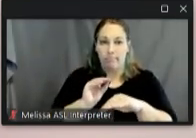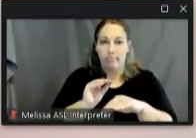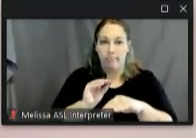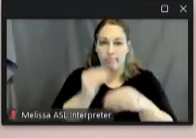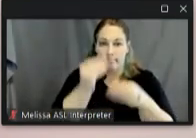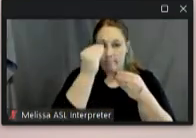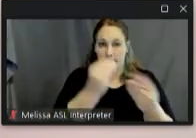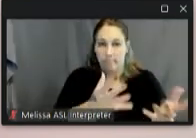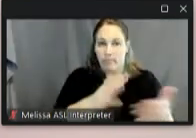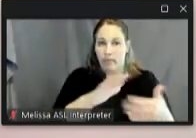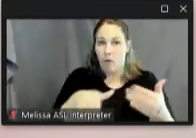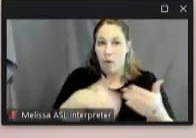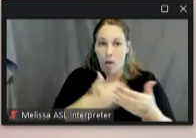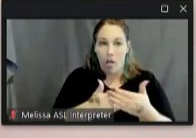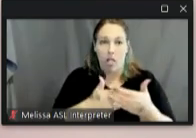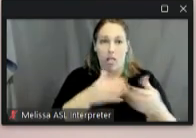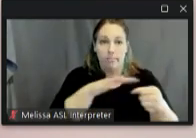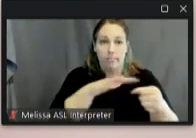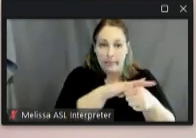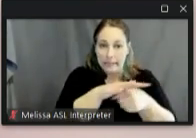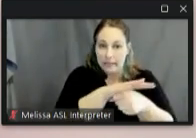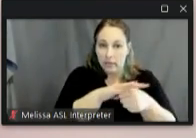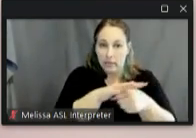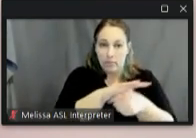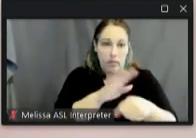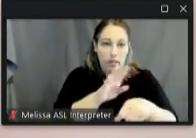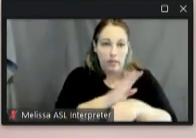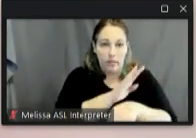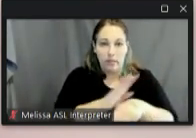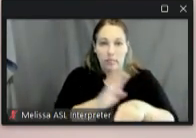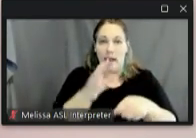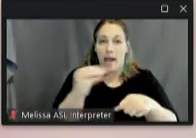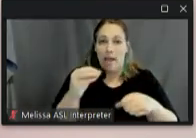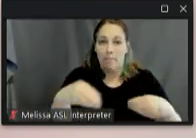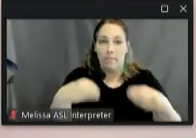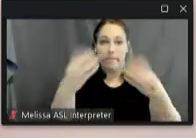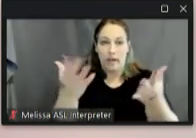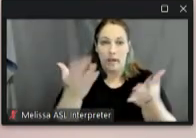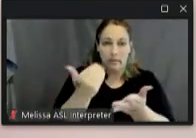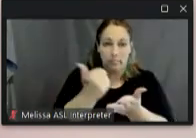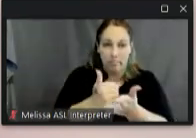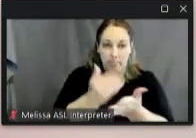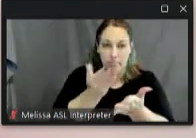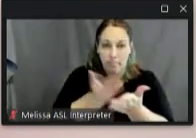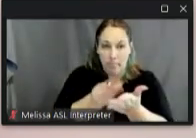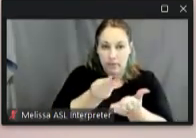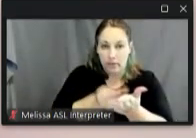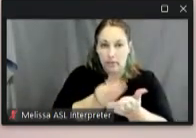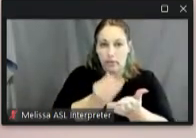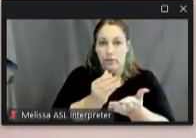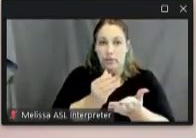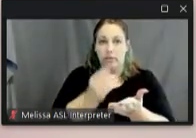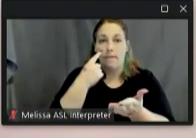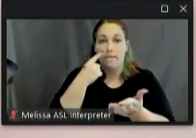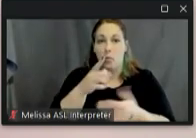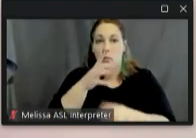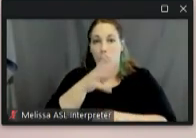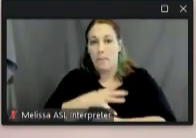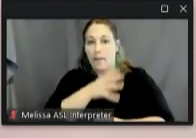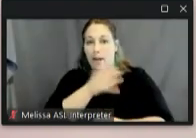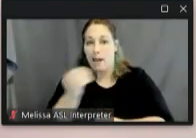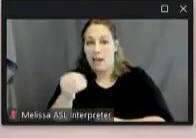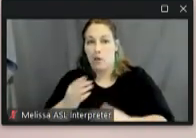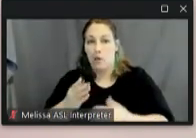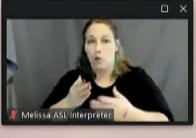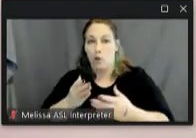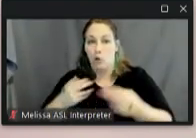pleno a las mujeres y sus derechos humanos, y donde el 20% del total de ese 5% deberá destinarse para acciones de prevención y